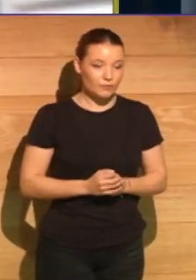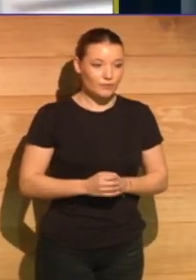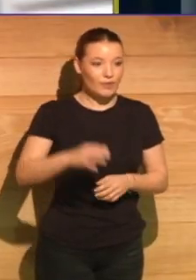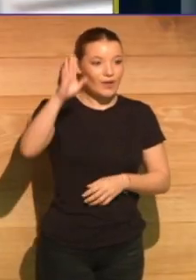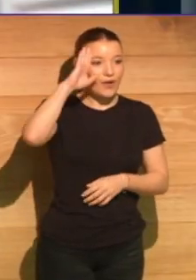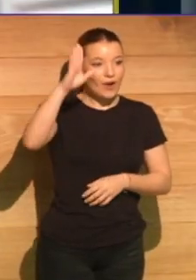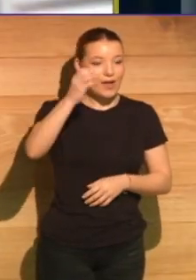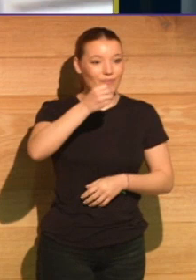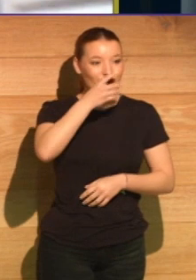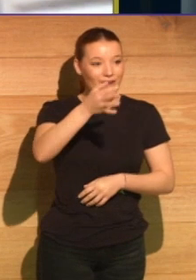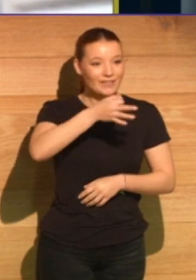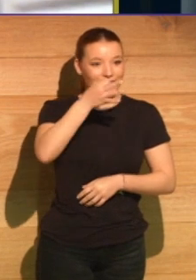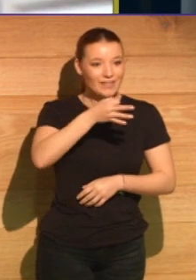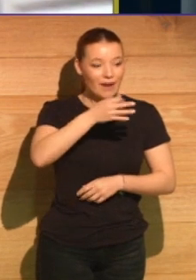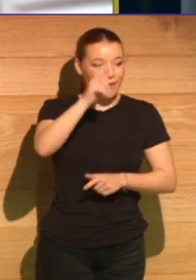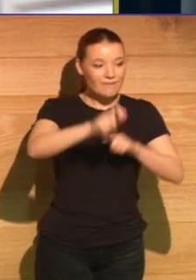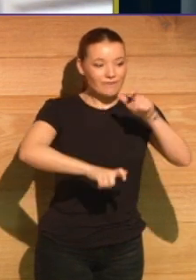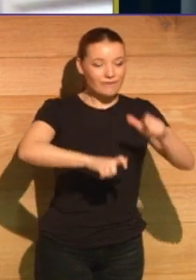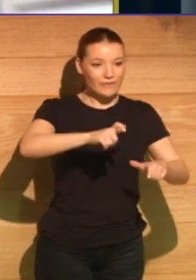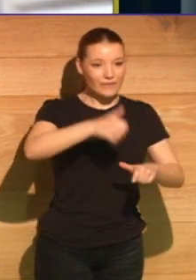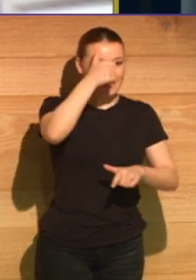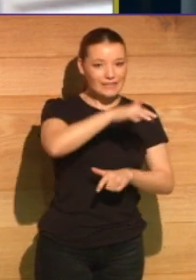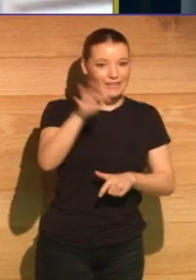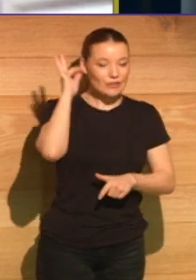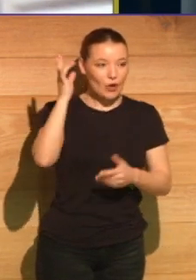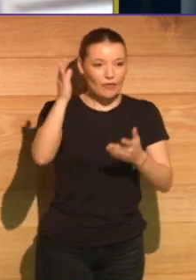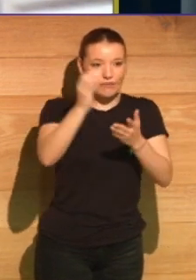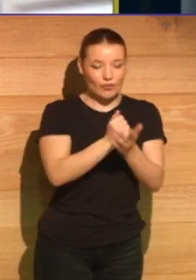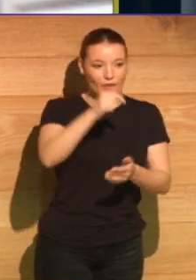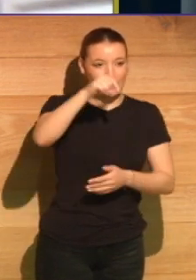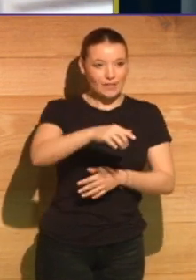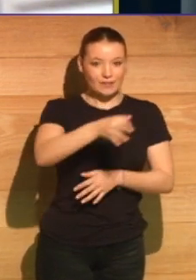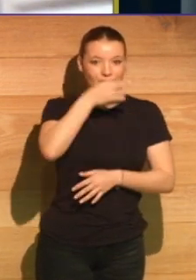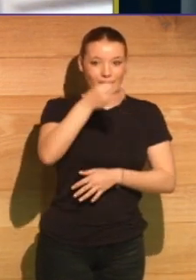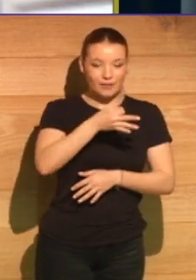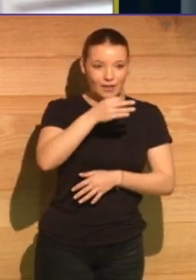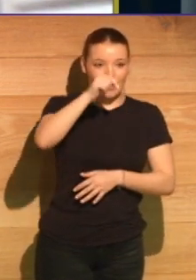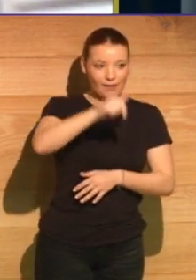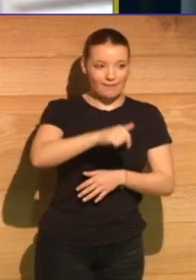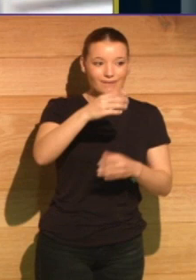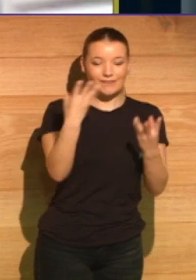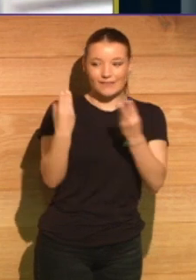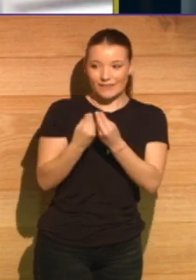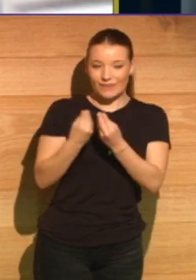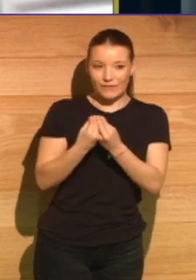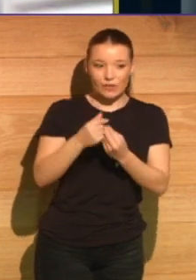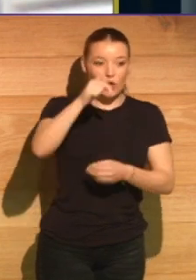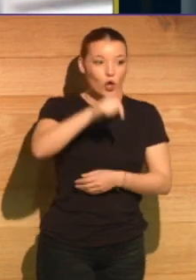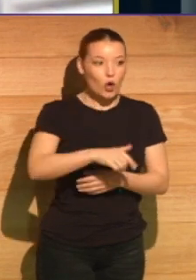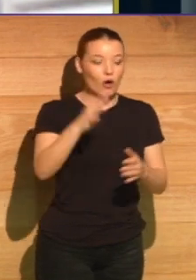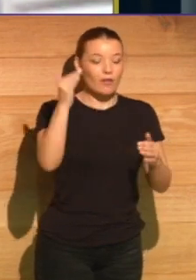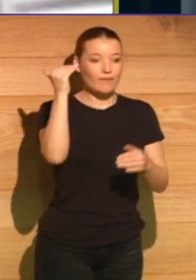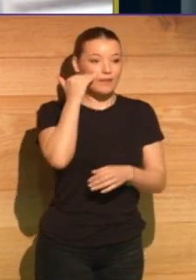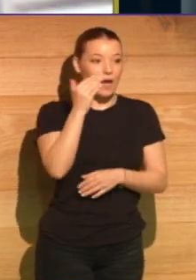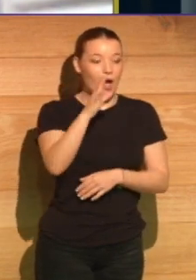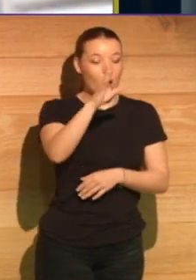Buenas tardes a todas las personas que habéis decidido seguirnos esta tarde. Hoy es 11 de febrero,